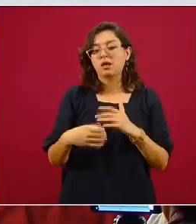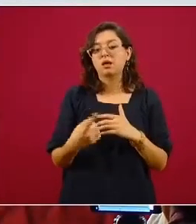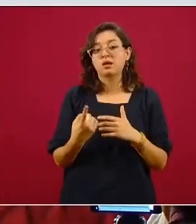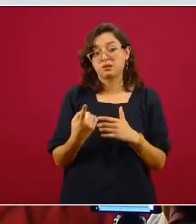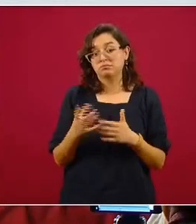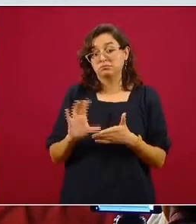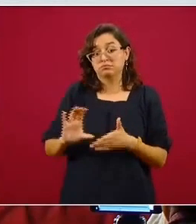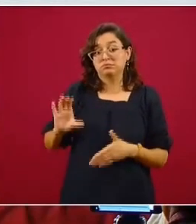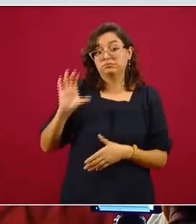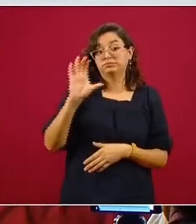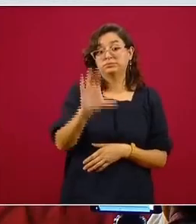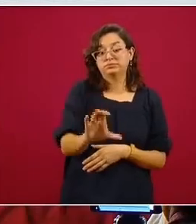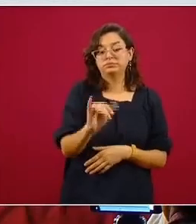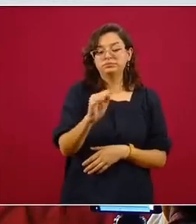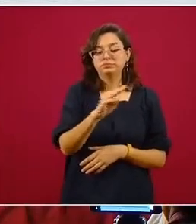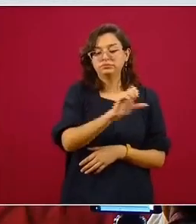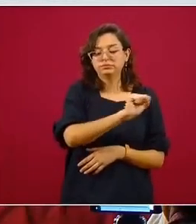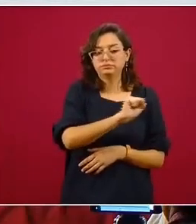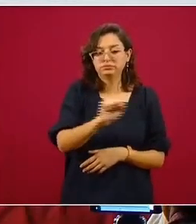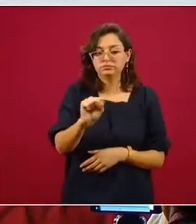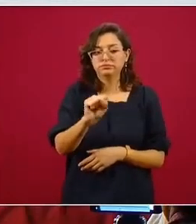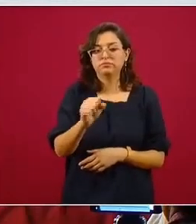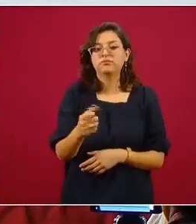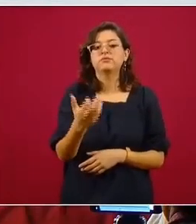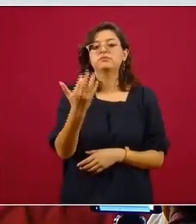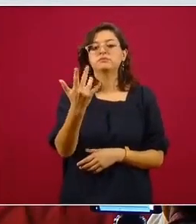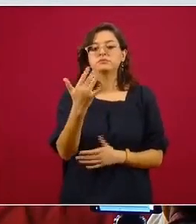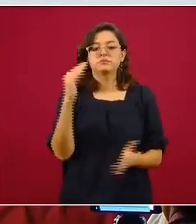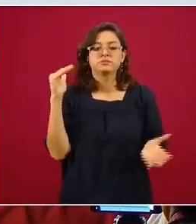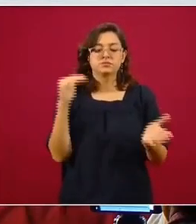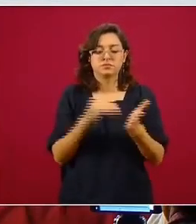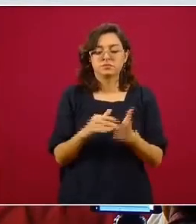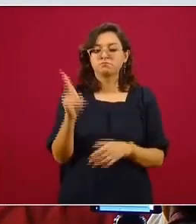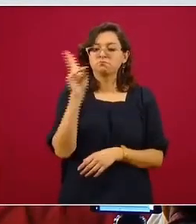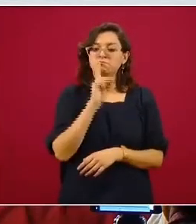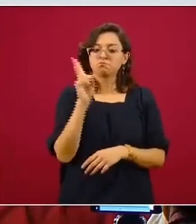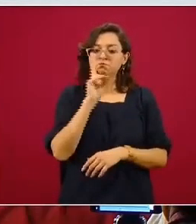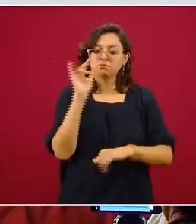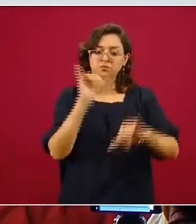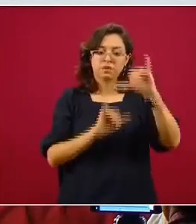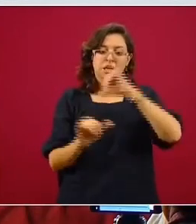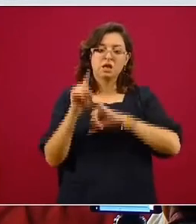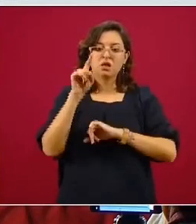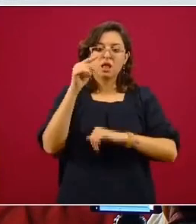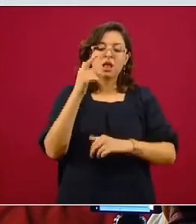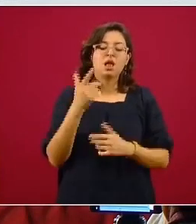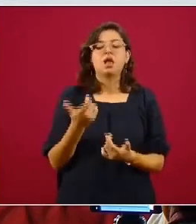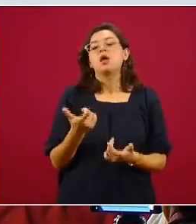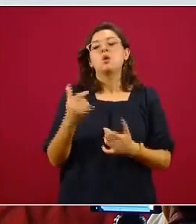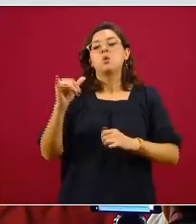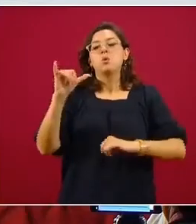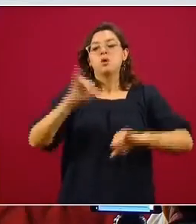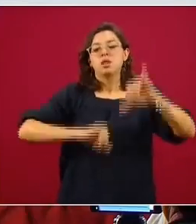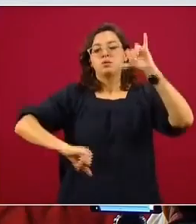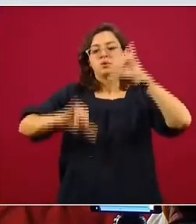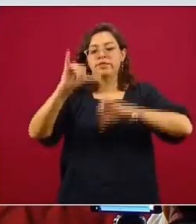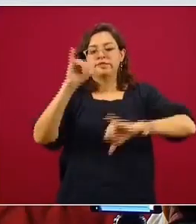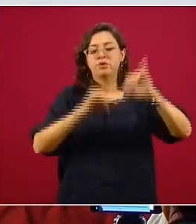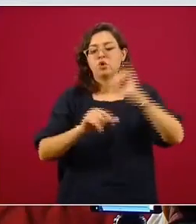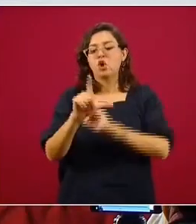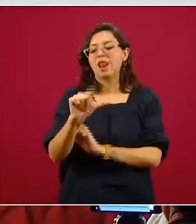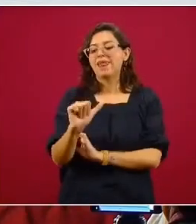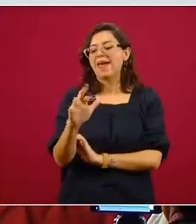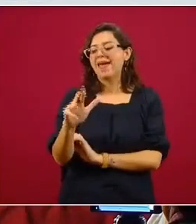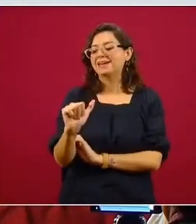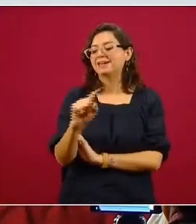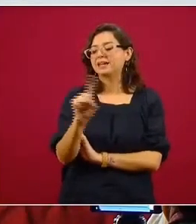envío importante al Instituto Mexicano del Seguro Social de 50.000 pruebas a su laboratorio regional de La Raza, que es el que concentra mucha